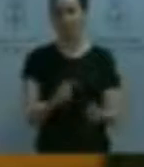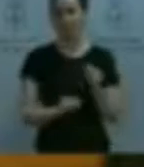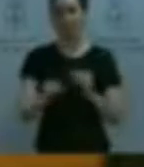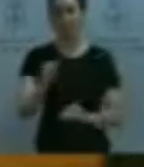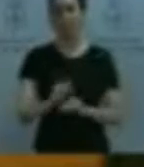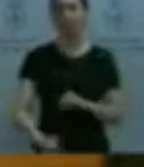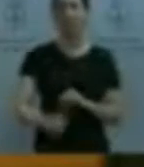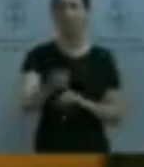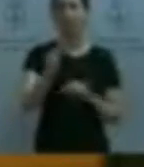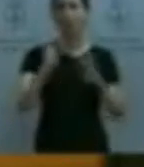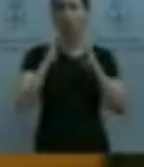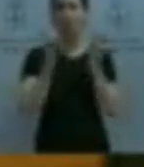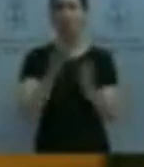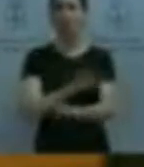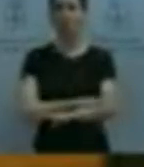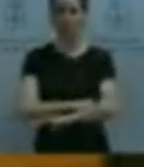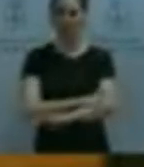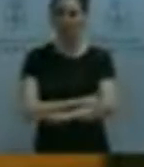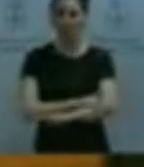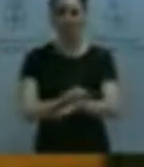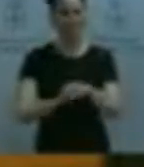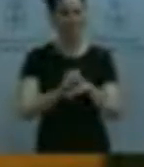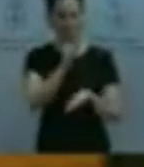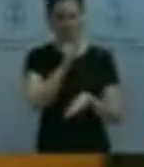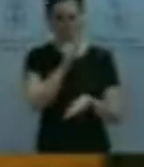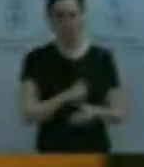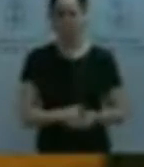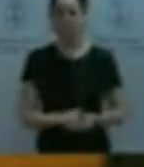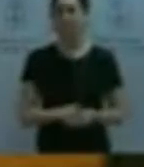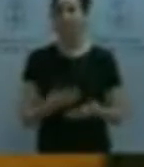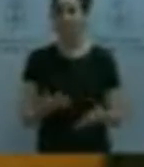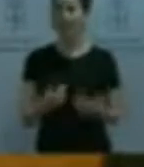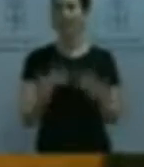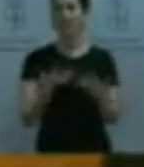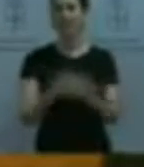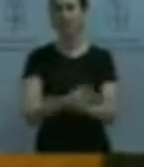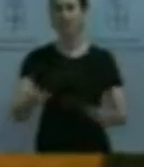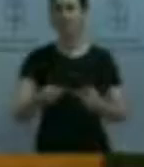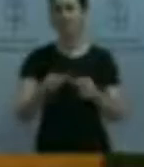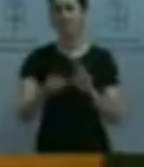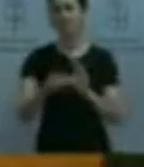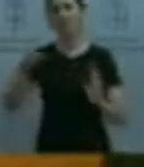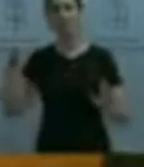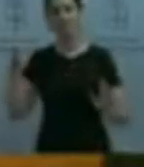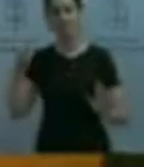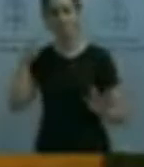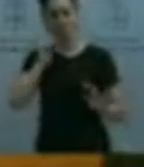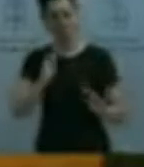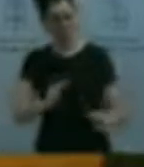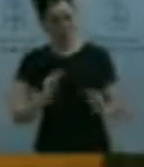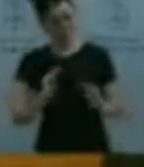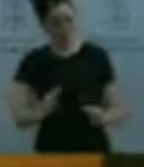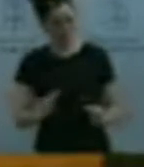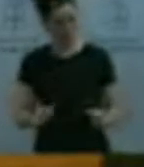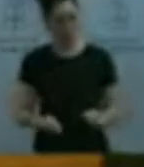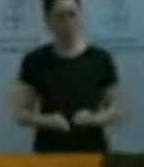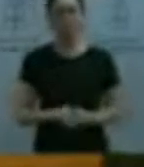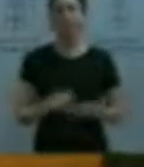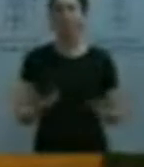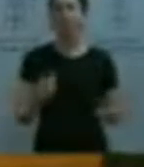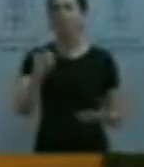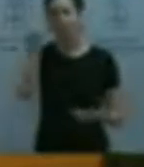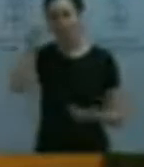perdón, le quiten 10 millones, es muy llamativo, ¿no? Y, claro, yo tengo una idea. Para mí, señor consejero, en nuestro grupo,